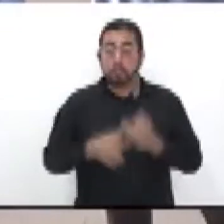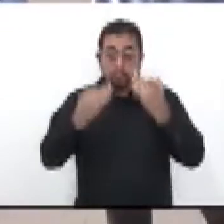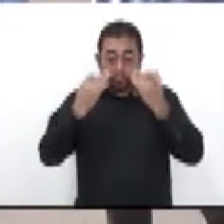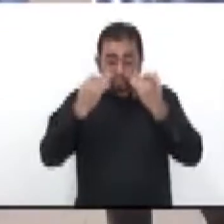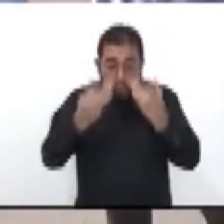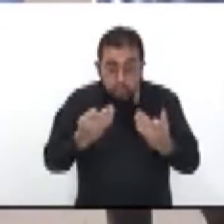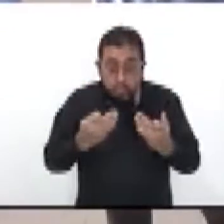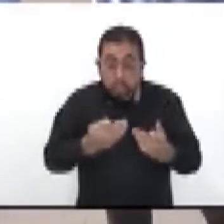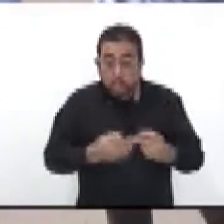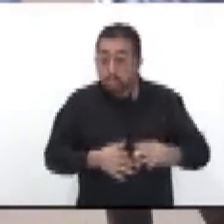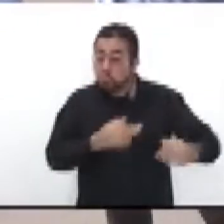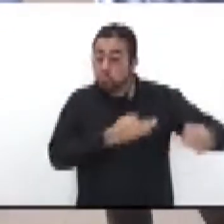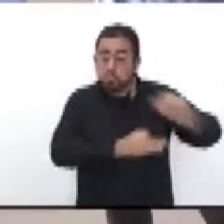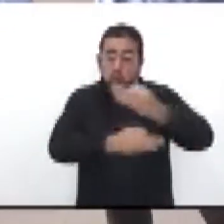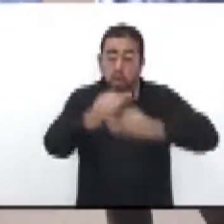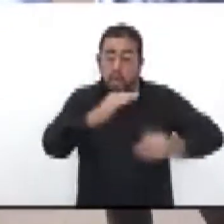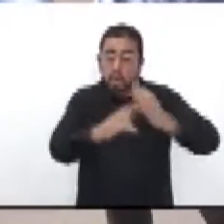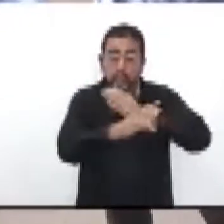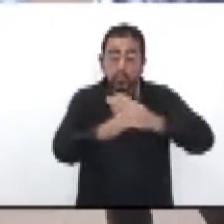se está